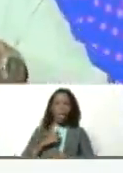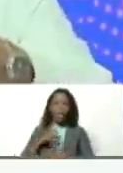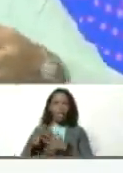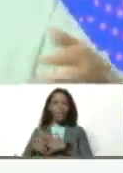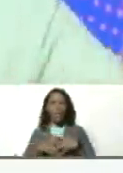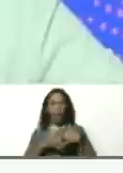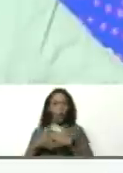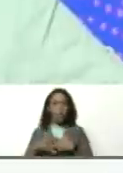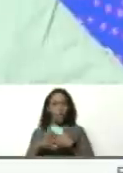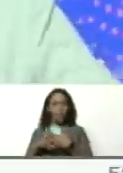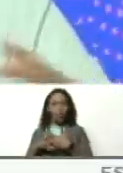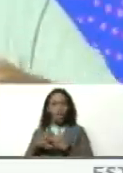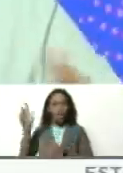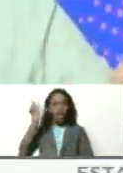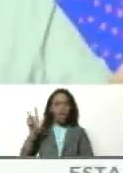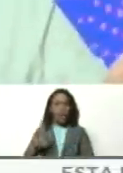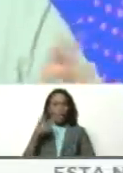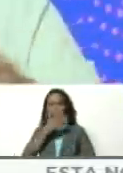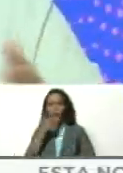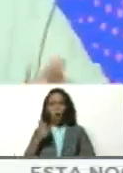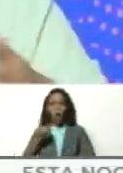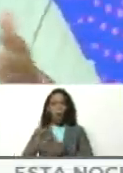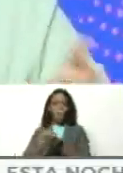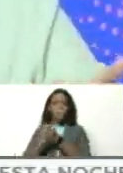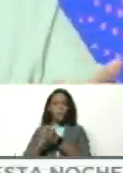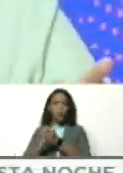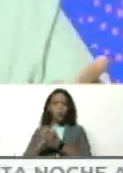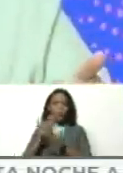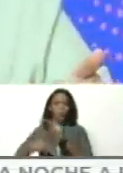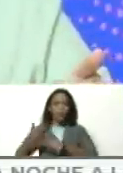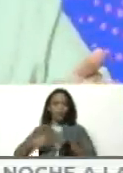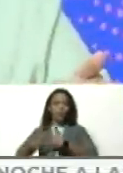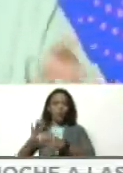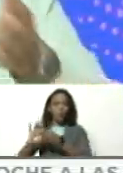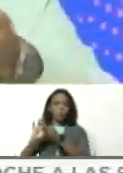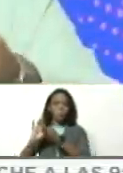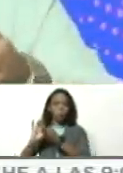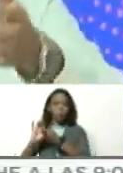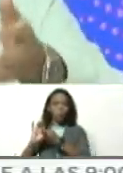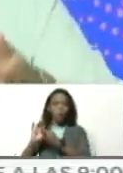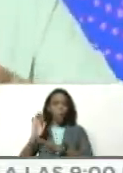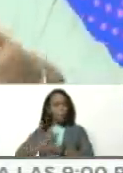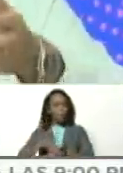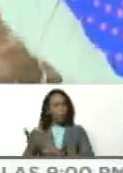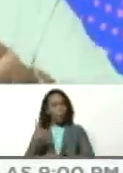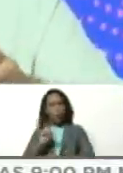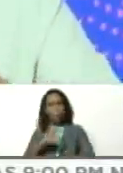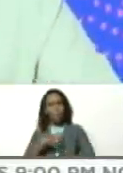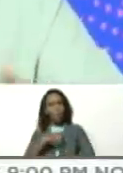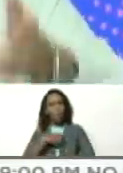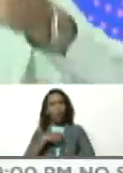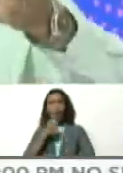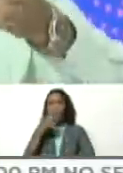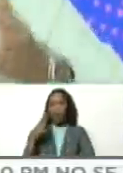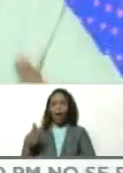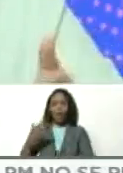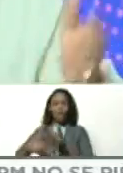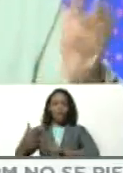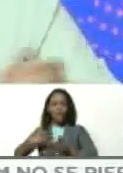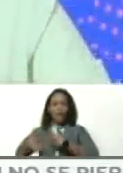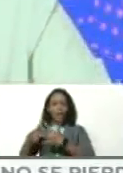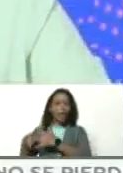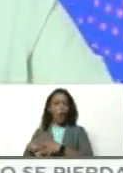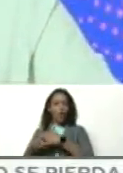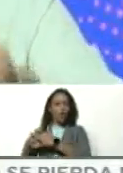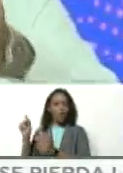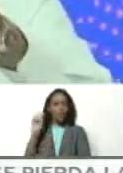tienen las mejores relaciones que pudieran tener de cooperación y amistad, ¿por qué no podemos tener una buena relación entre Estados Unidos